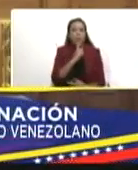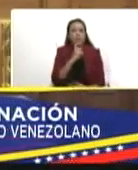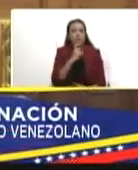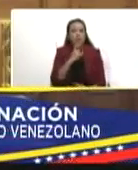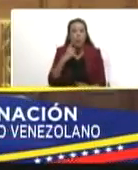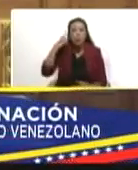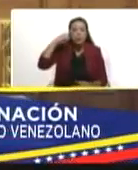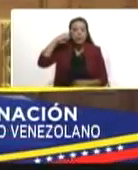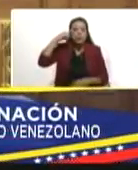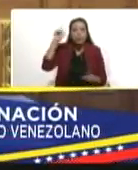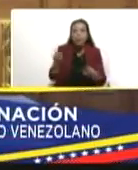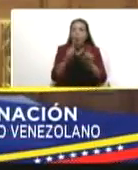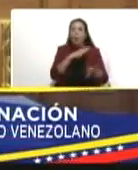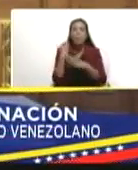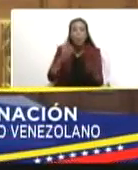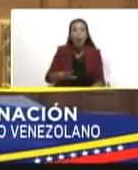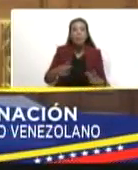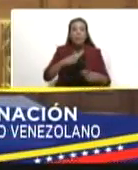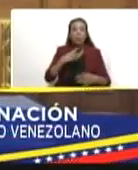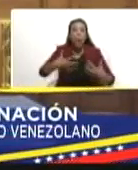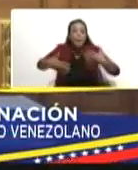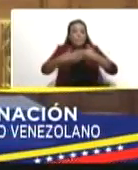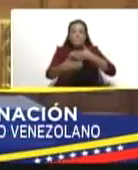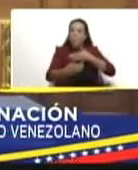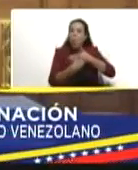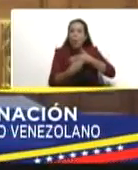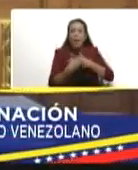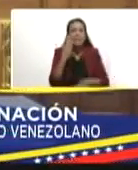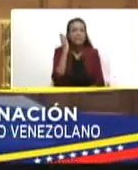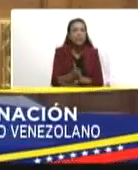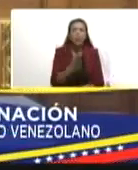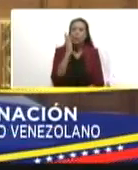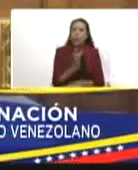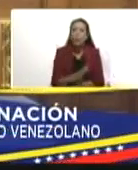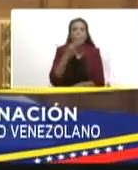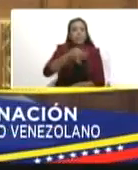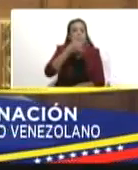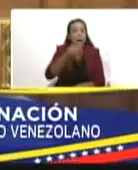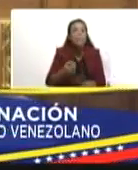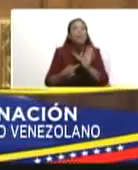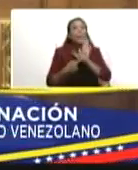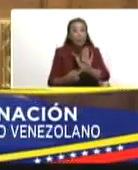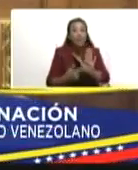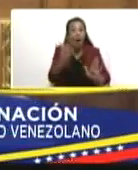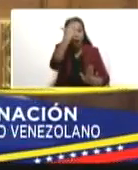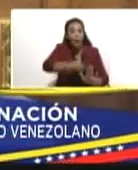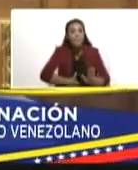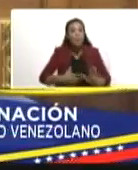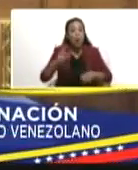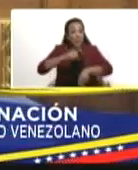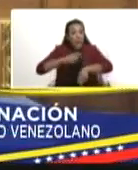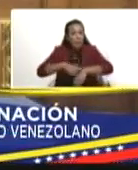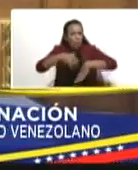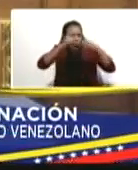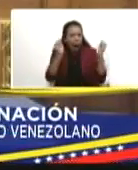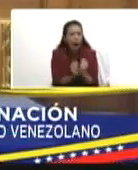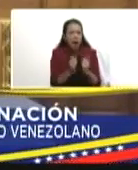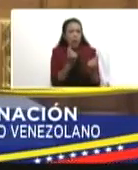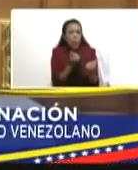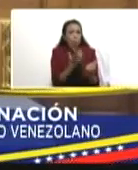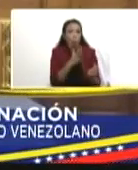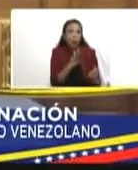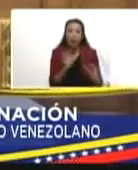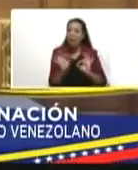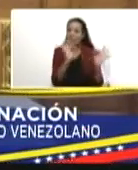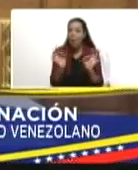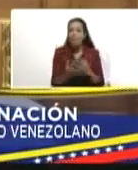genocidio económico a un bloqueo a sanciones le demostramos que en tiempos de guerra económica no valen ni las